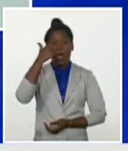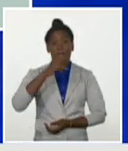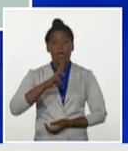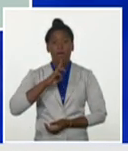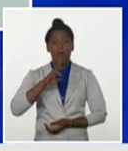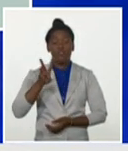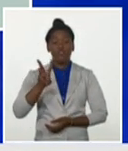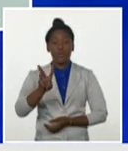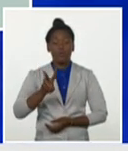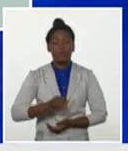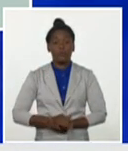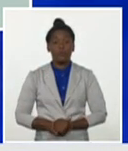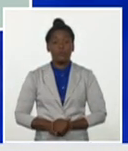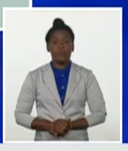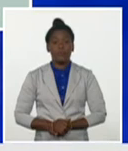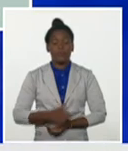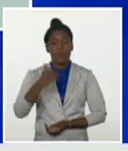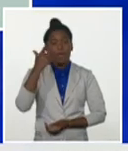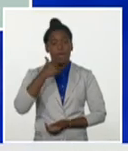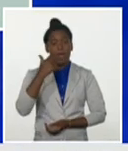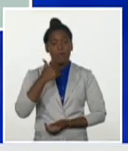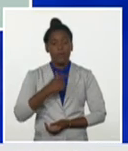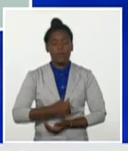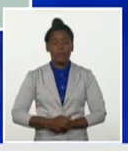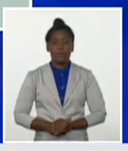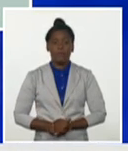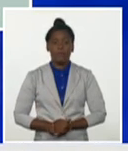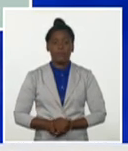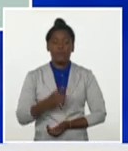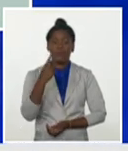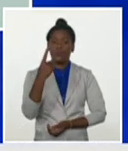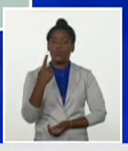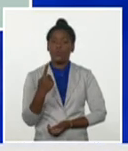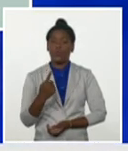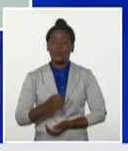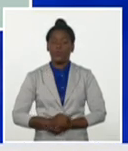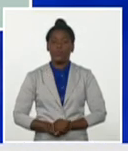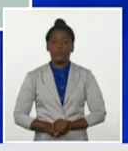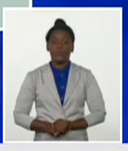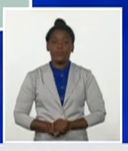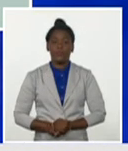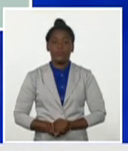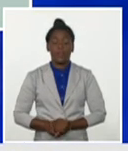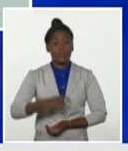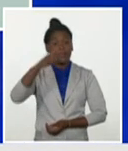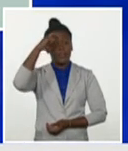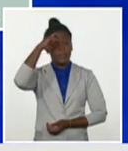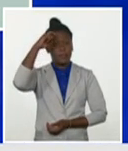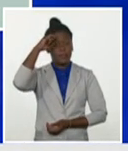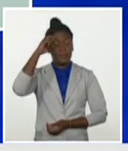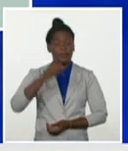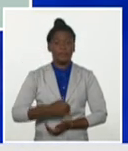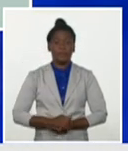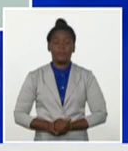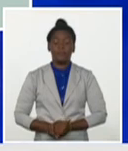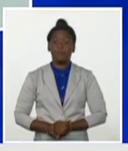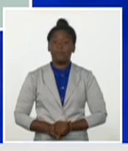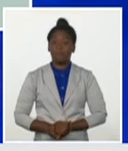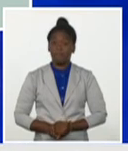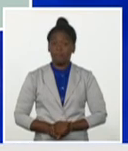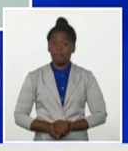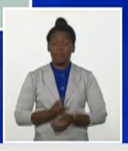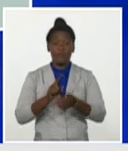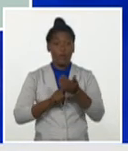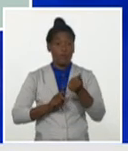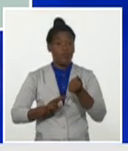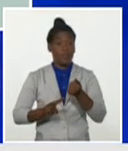y Abreu y Cumanayagua con 1 cada uno. Santi Espíritu, que incrementa ayer